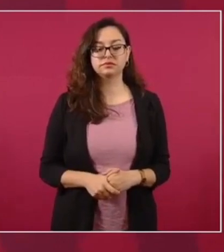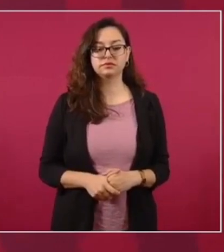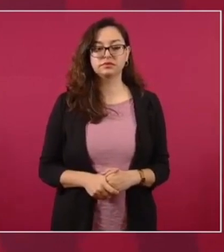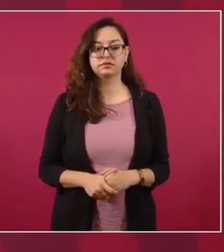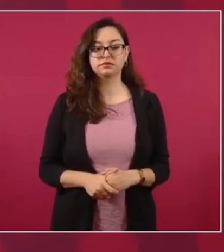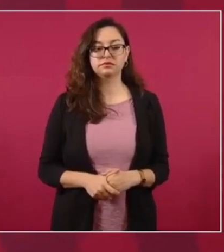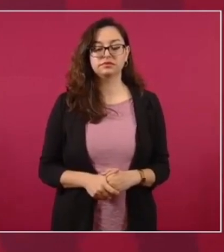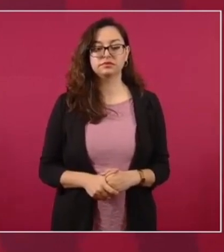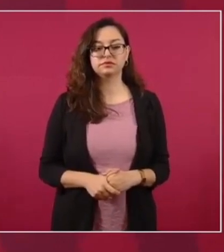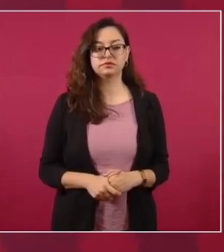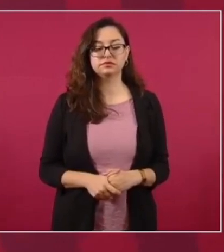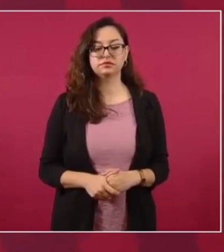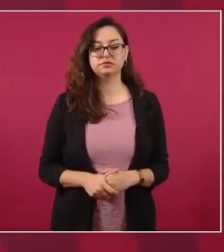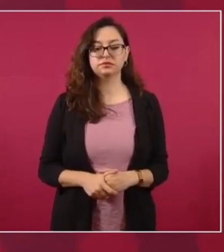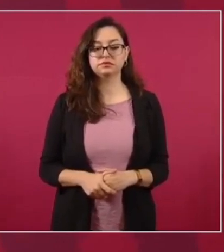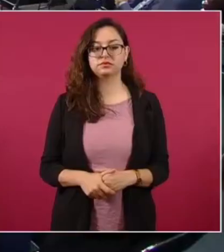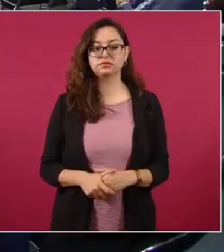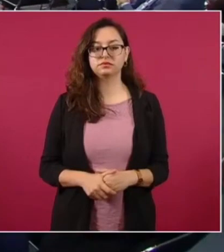a ver.